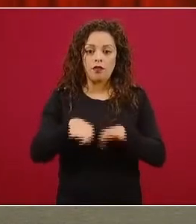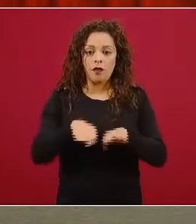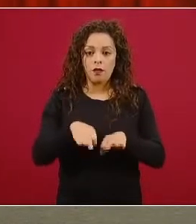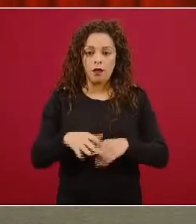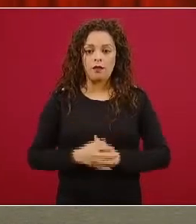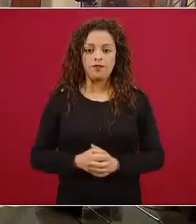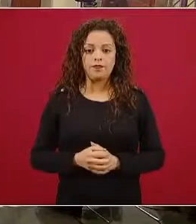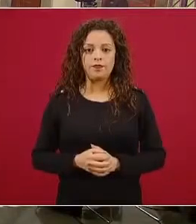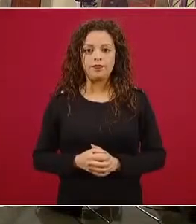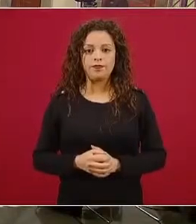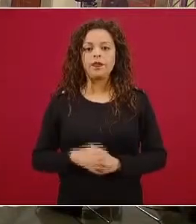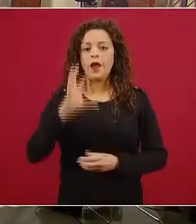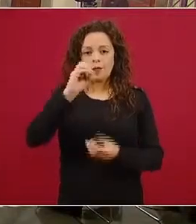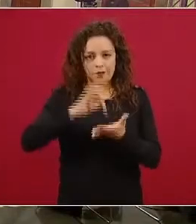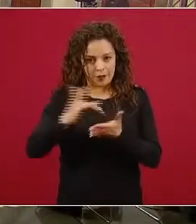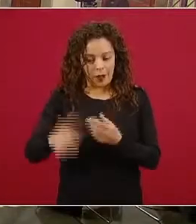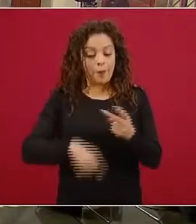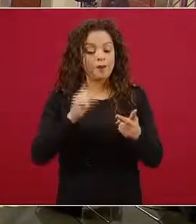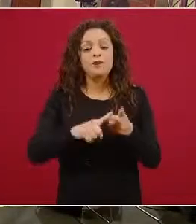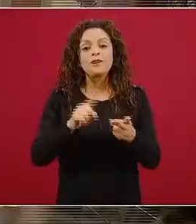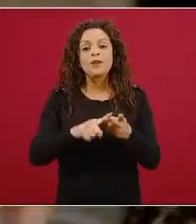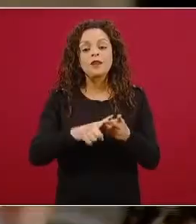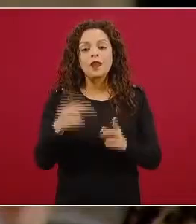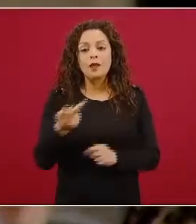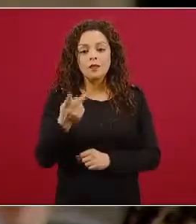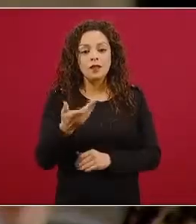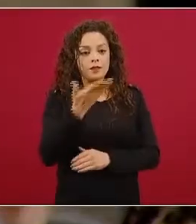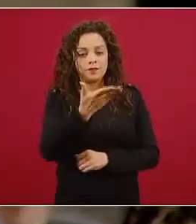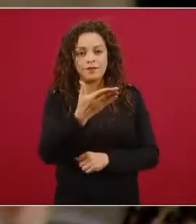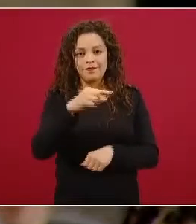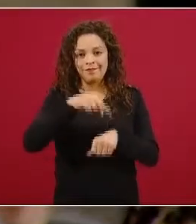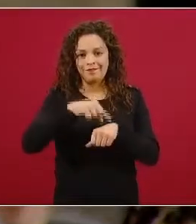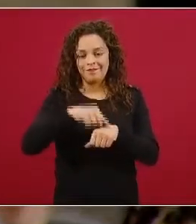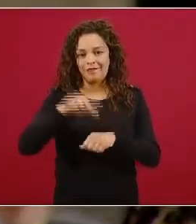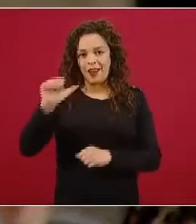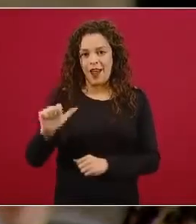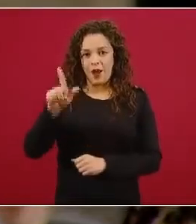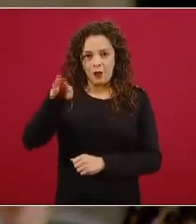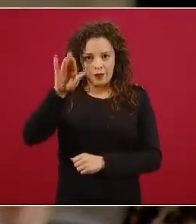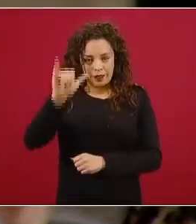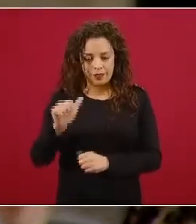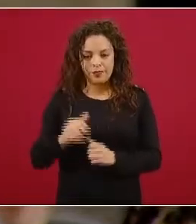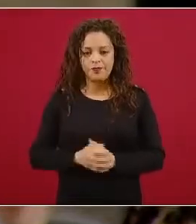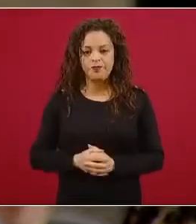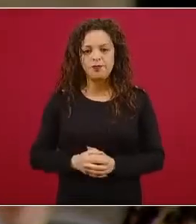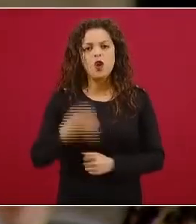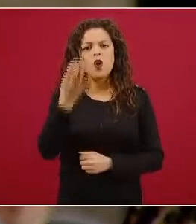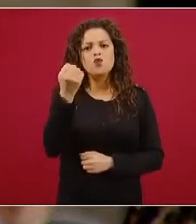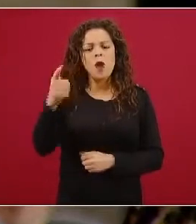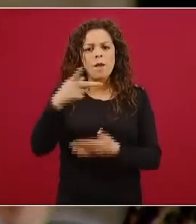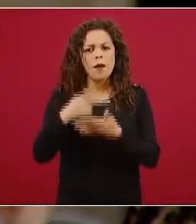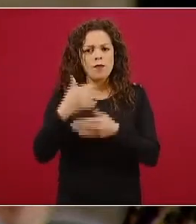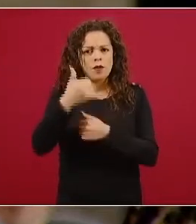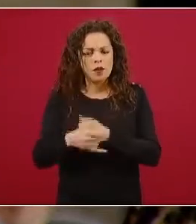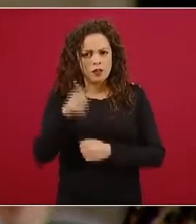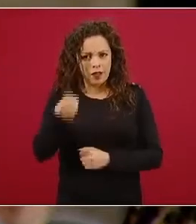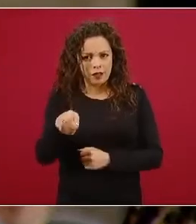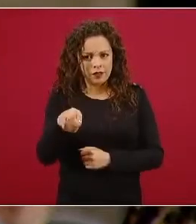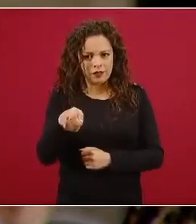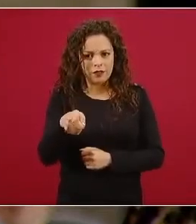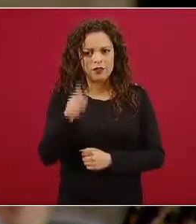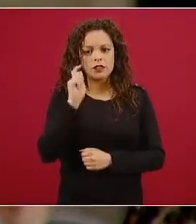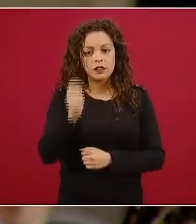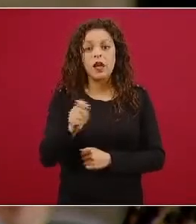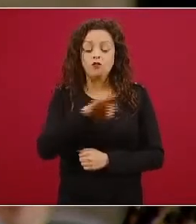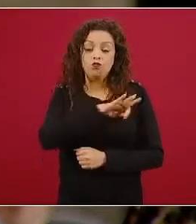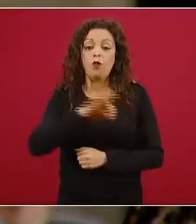Okay. Gracias. Y mi segunda pregunta es para usted, doctor Alomía. De estos 9 proyectos que aspiran a hacer estas